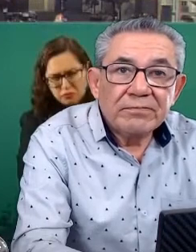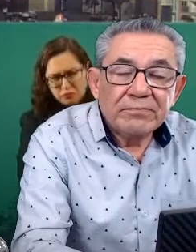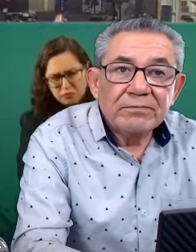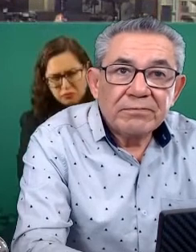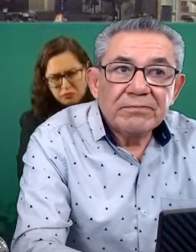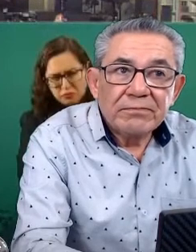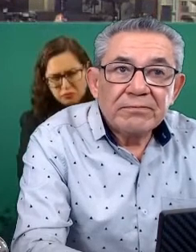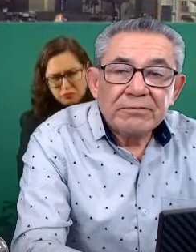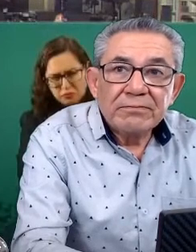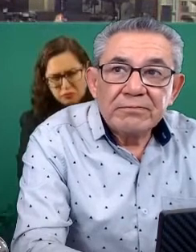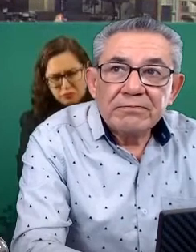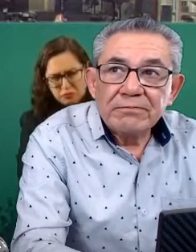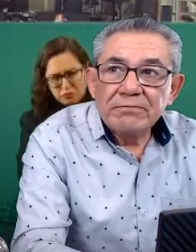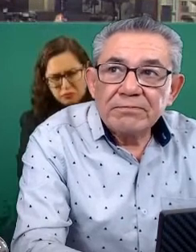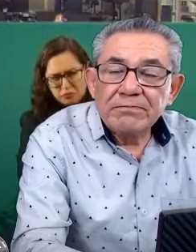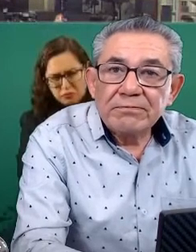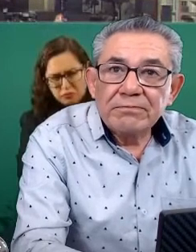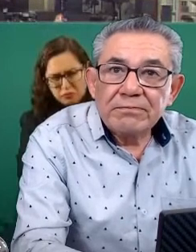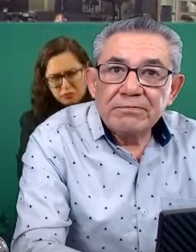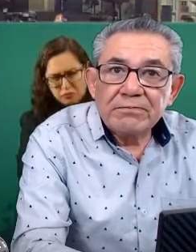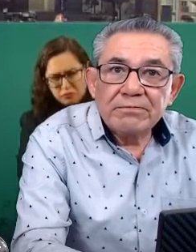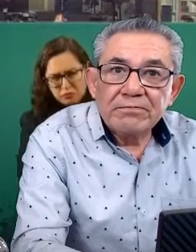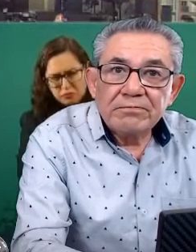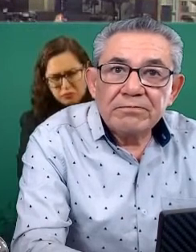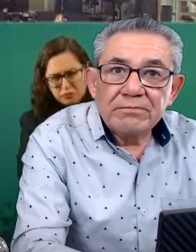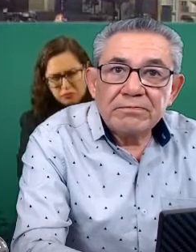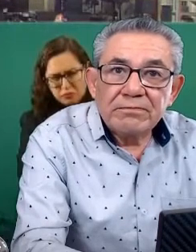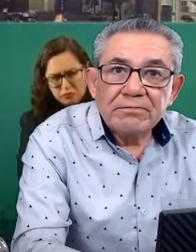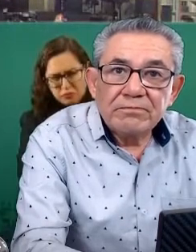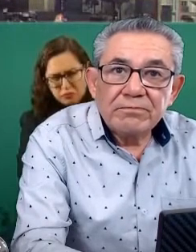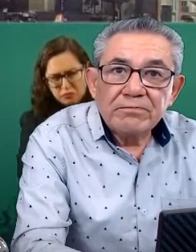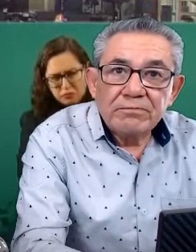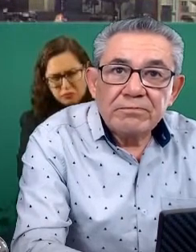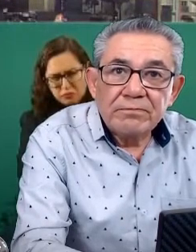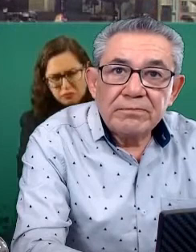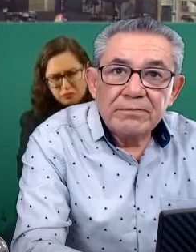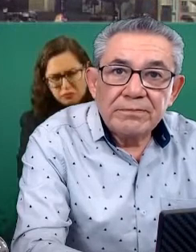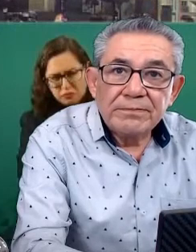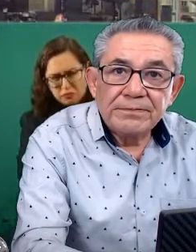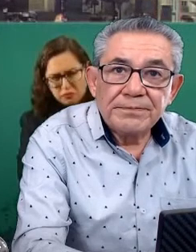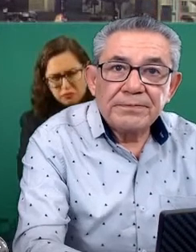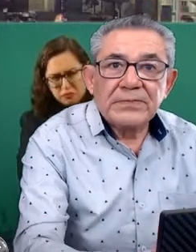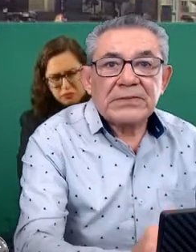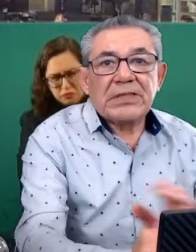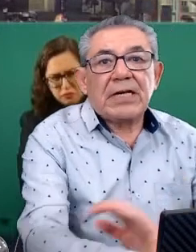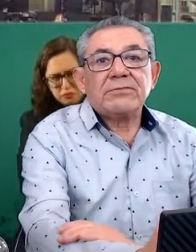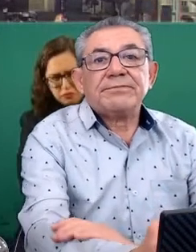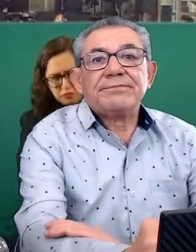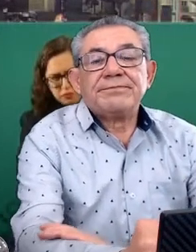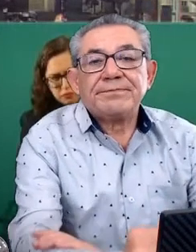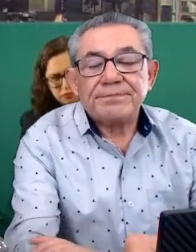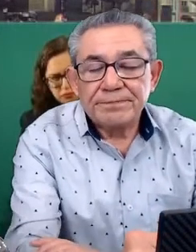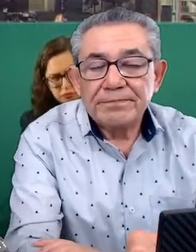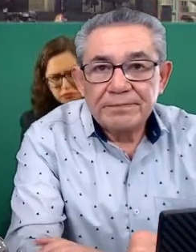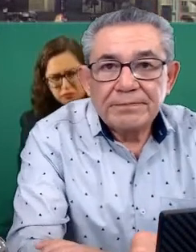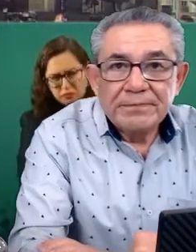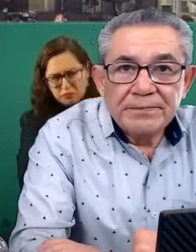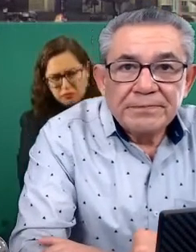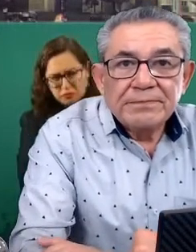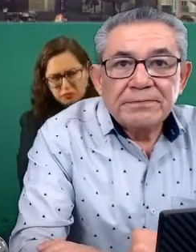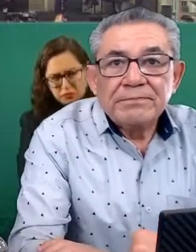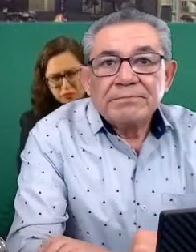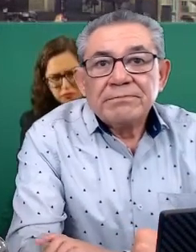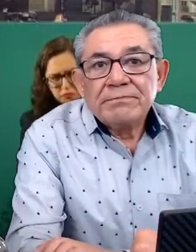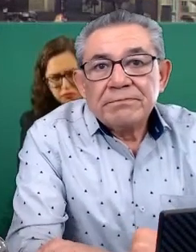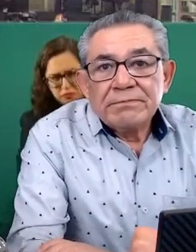hoy cómo se han apoderado de los estados, gente de la delincuencia que ellos mismos formaron, claro, los gobernadores,